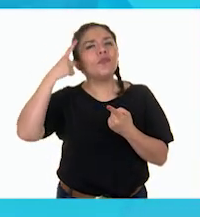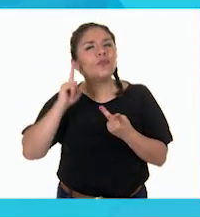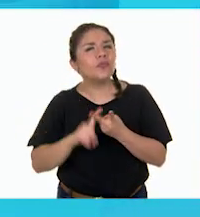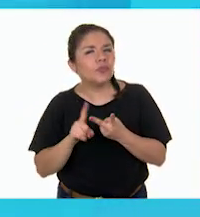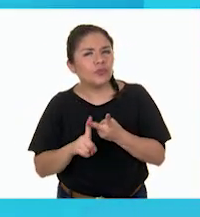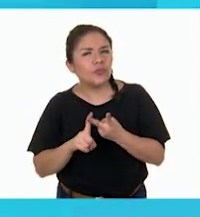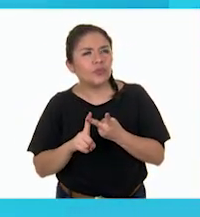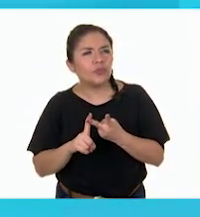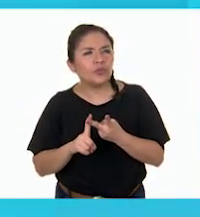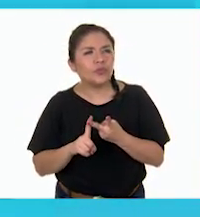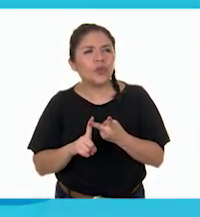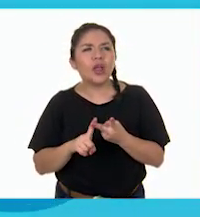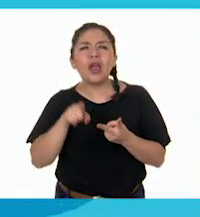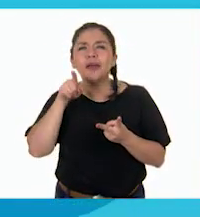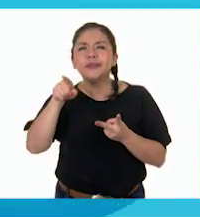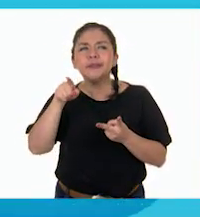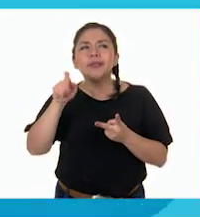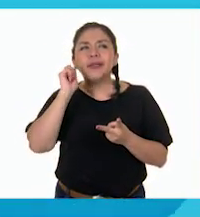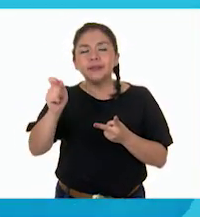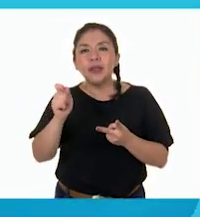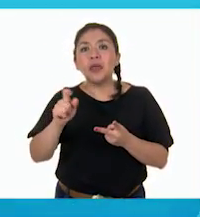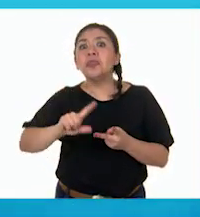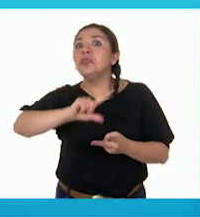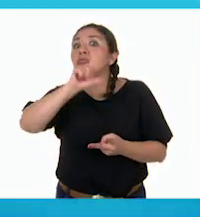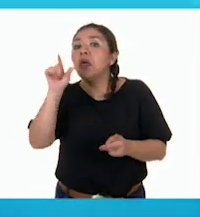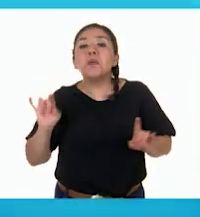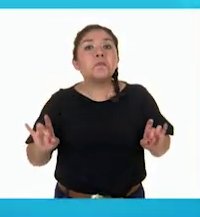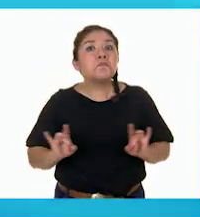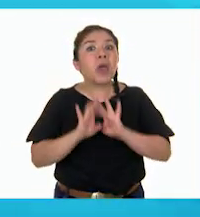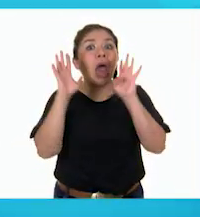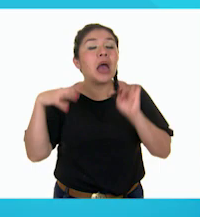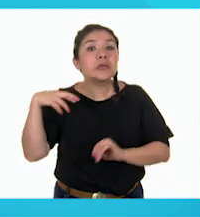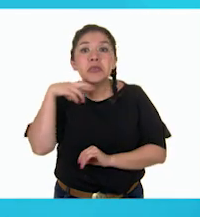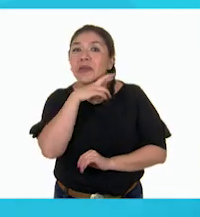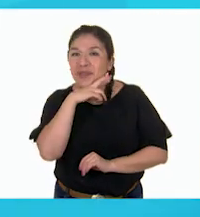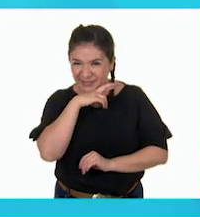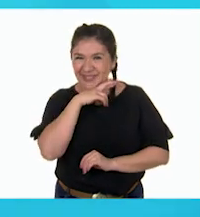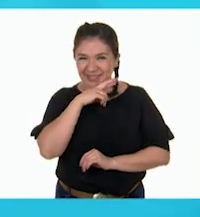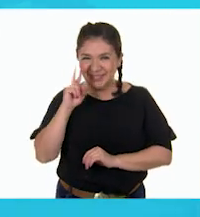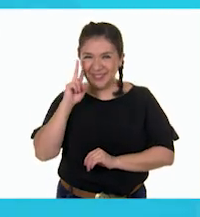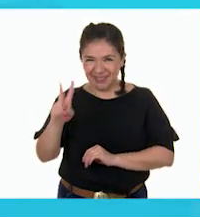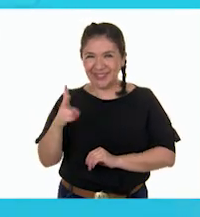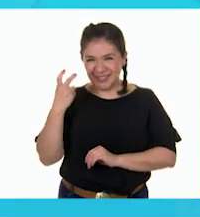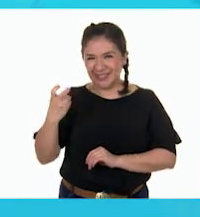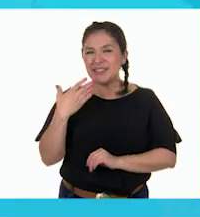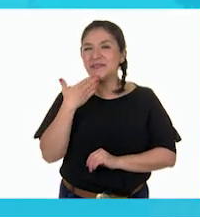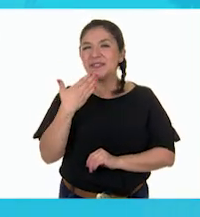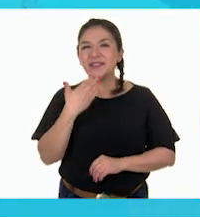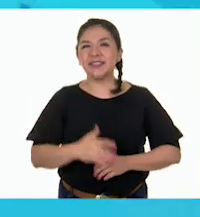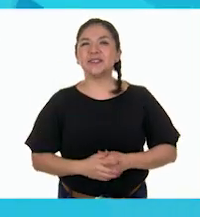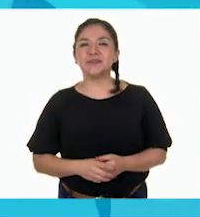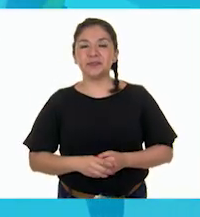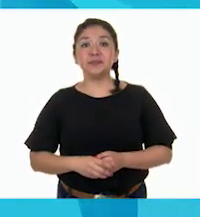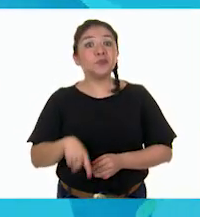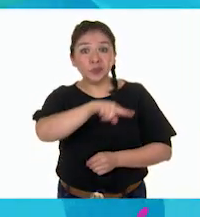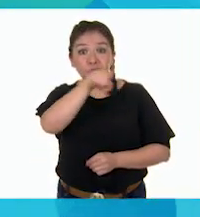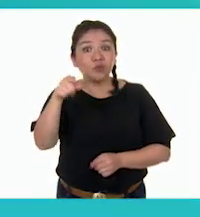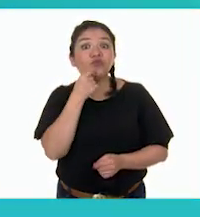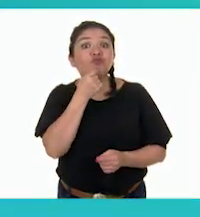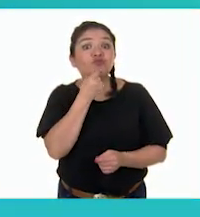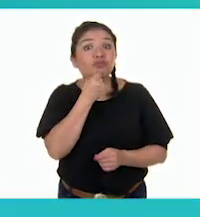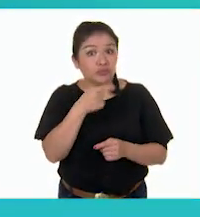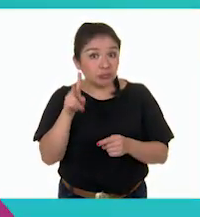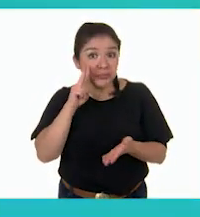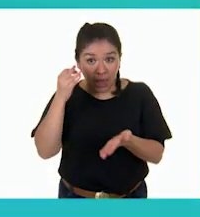Y veo otro conector que es y de repente. Perfecto. Muy bien. Excelente. Niñas, niños, vayan